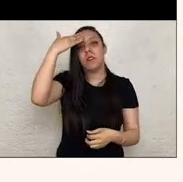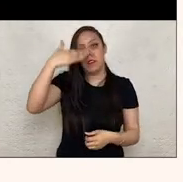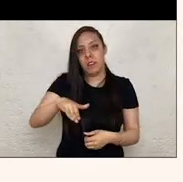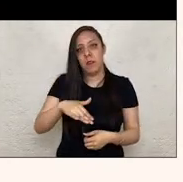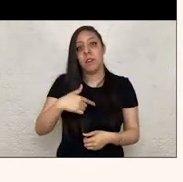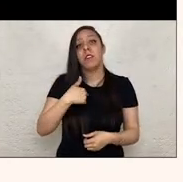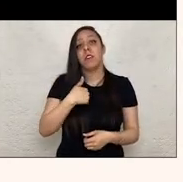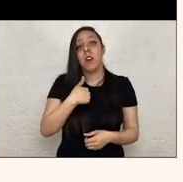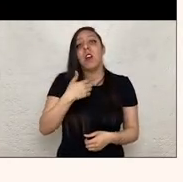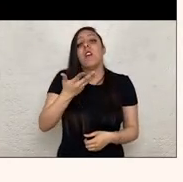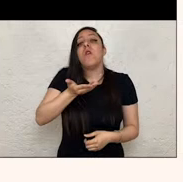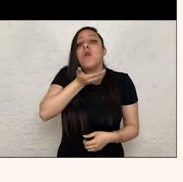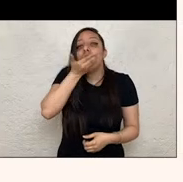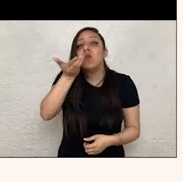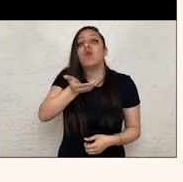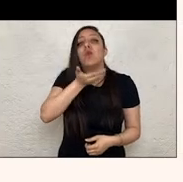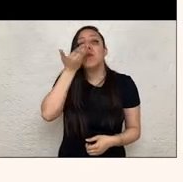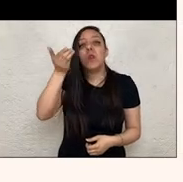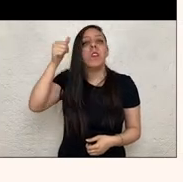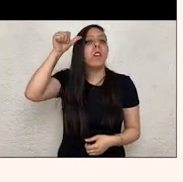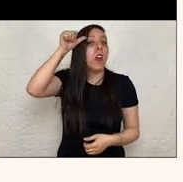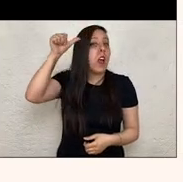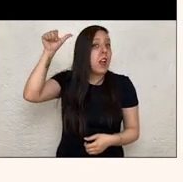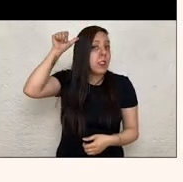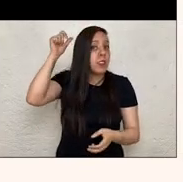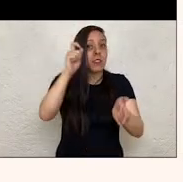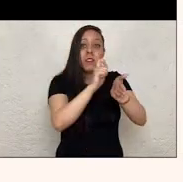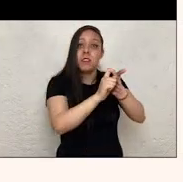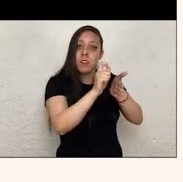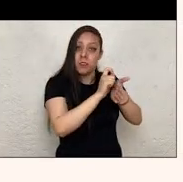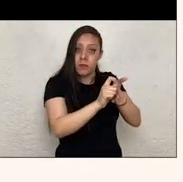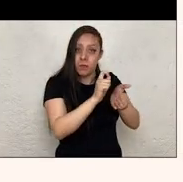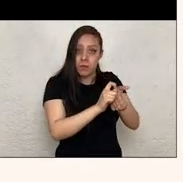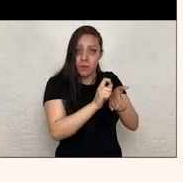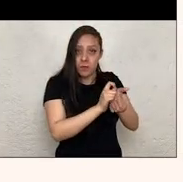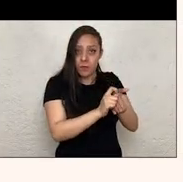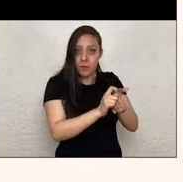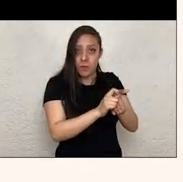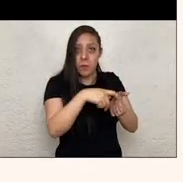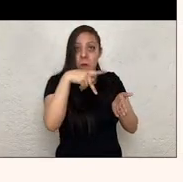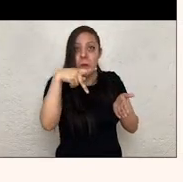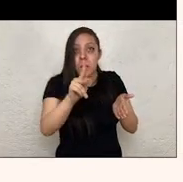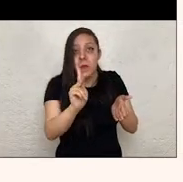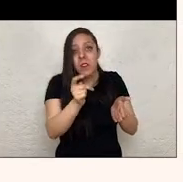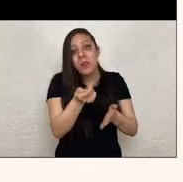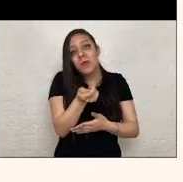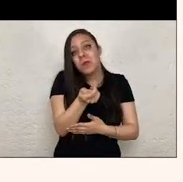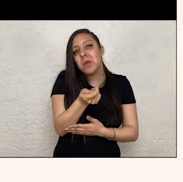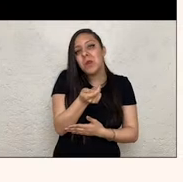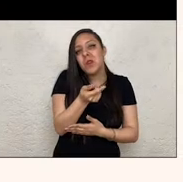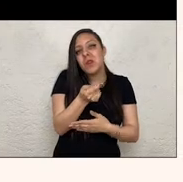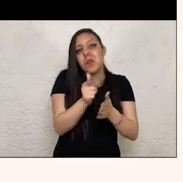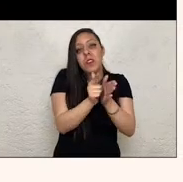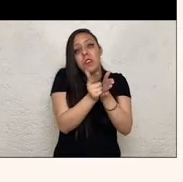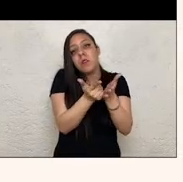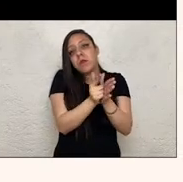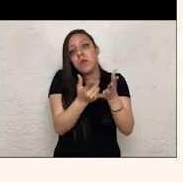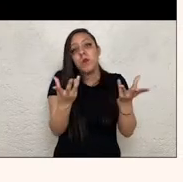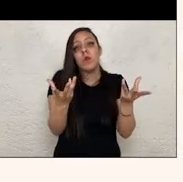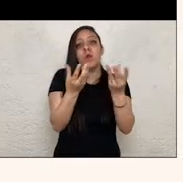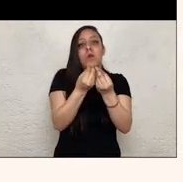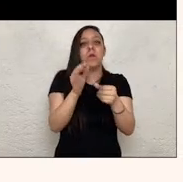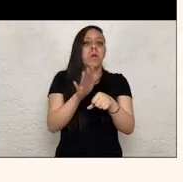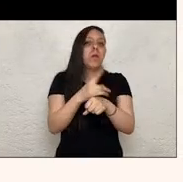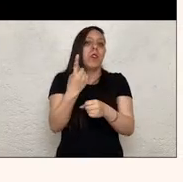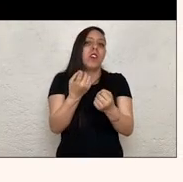libros. Solo sobrevivieron unos pocos de los incendios de la conquista. ¿Se